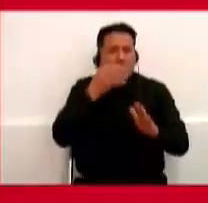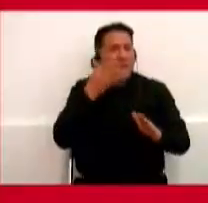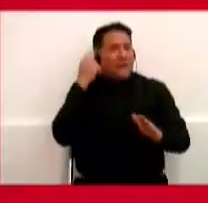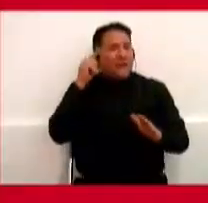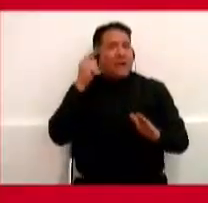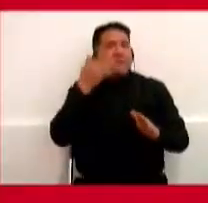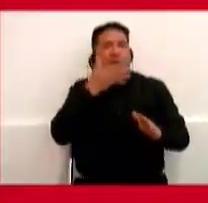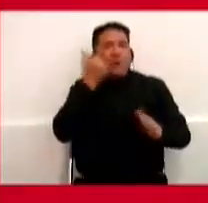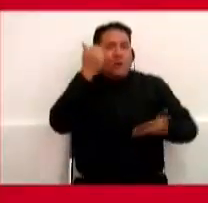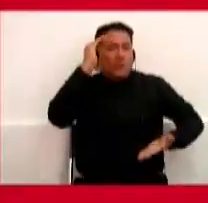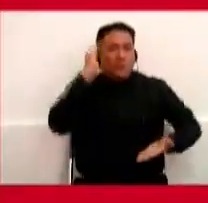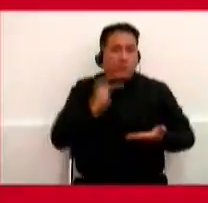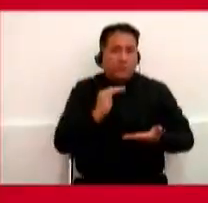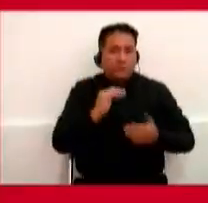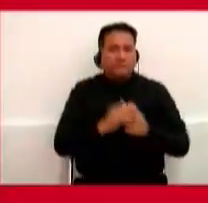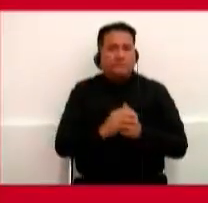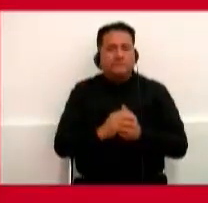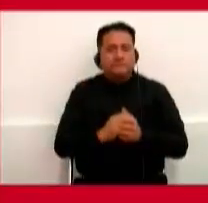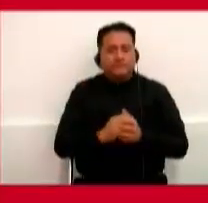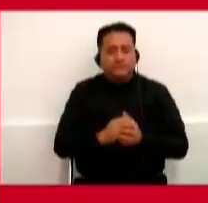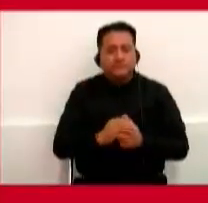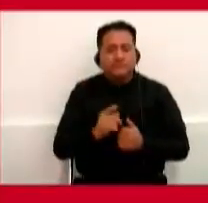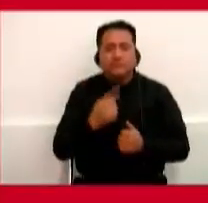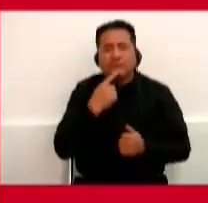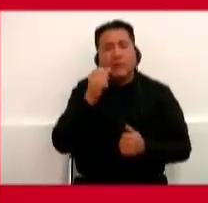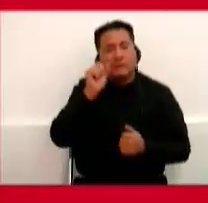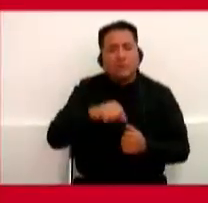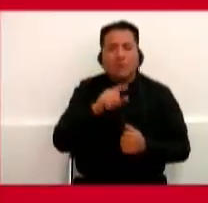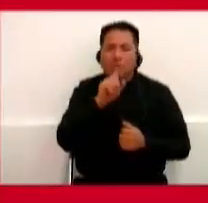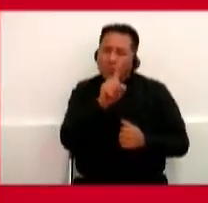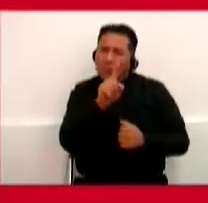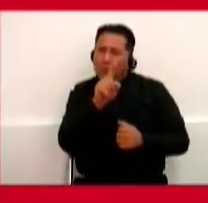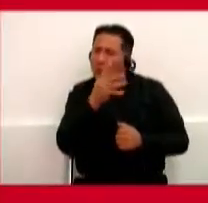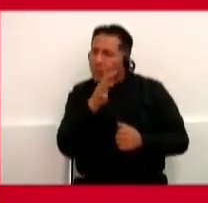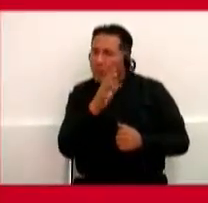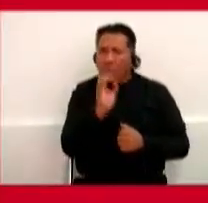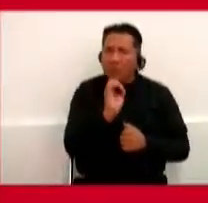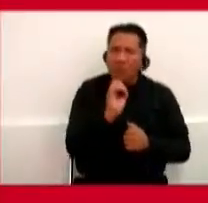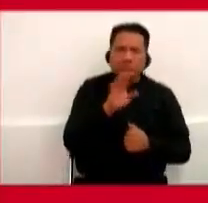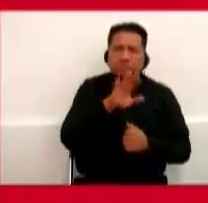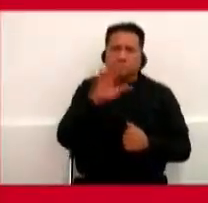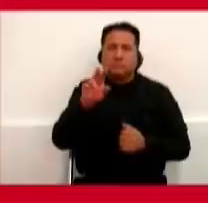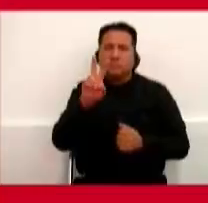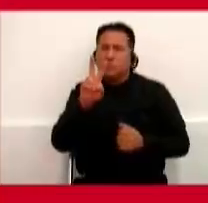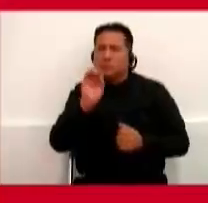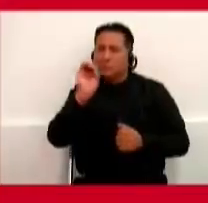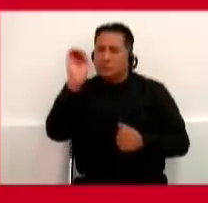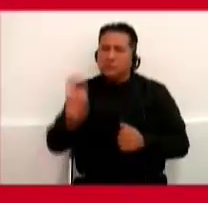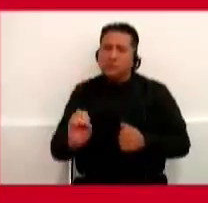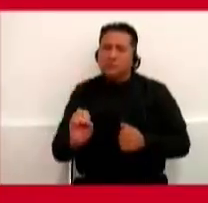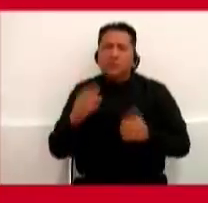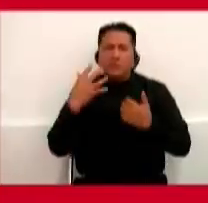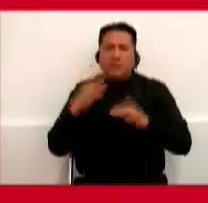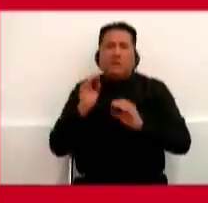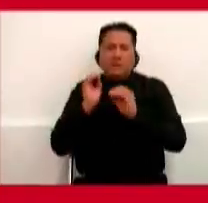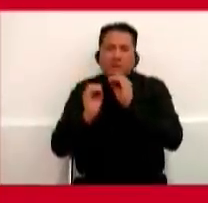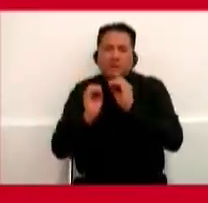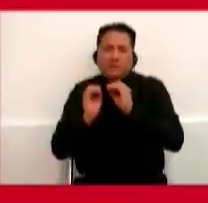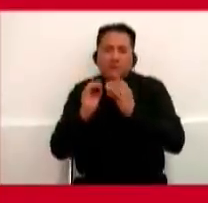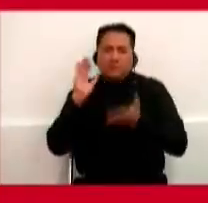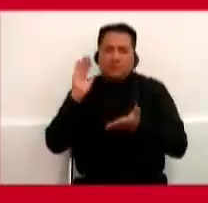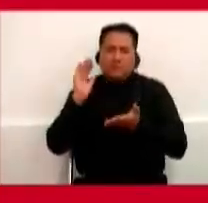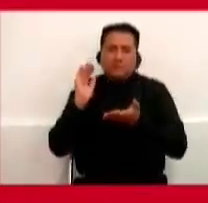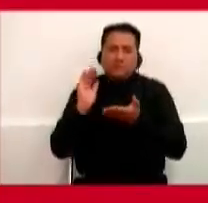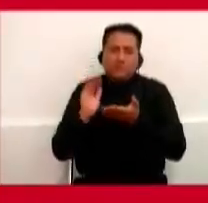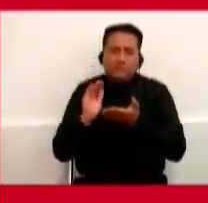herramientas, se ha estimado entre 1 a 2% el incremento de la velocidad que finalmente nosotros usamos para la planificación y que